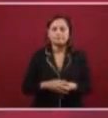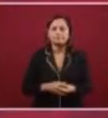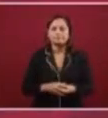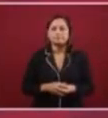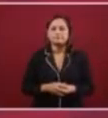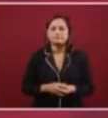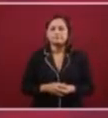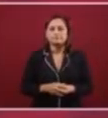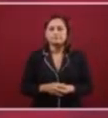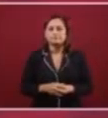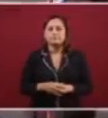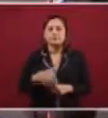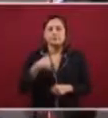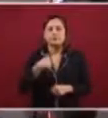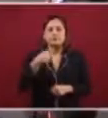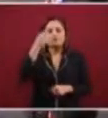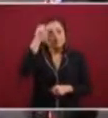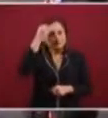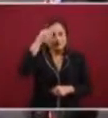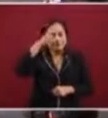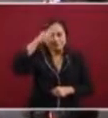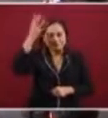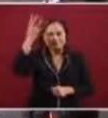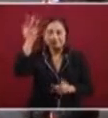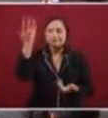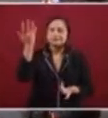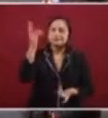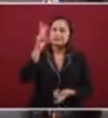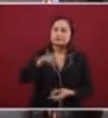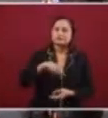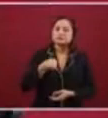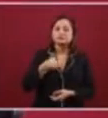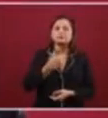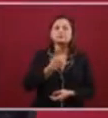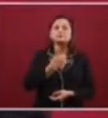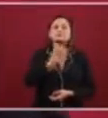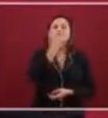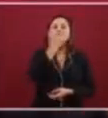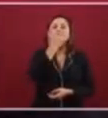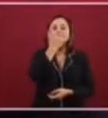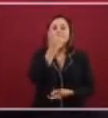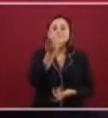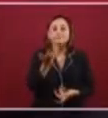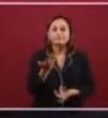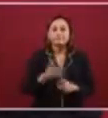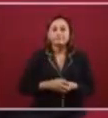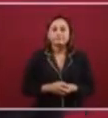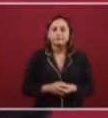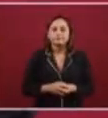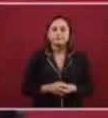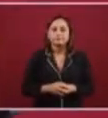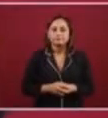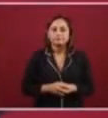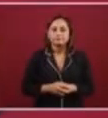se me pasó, cometí el error de no mandarles,